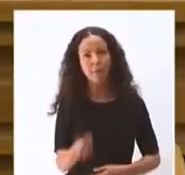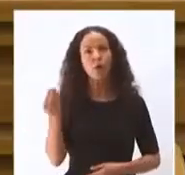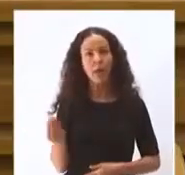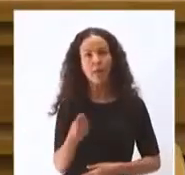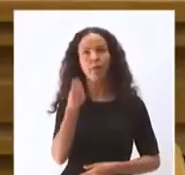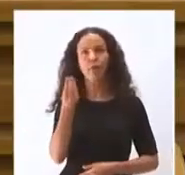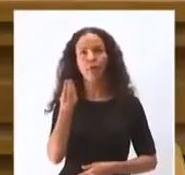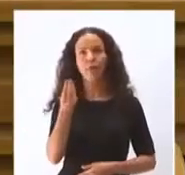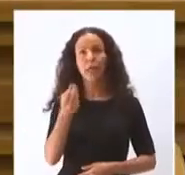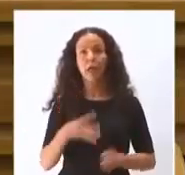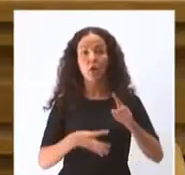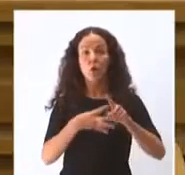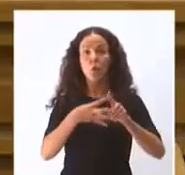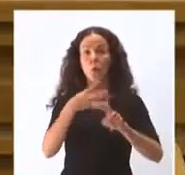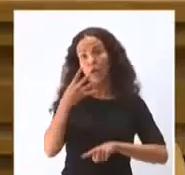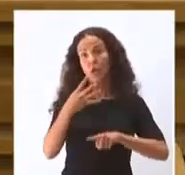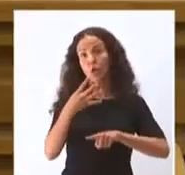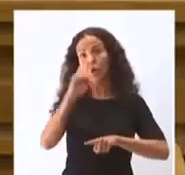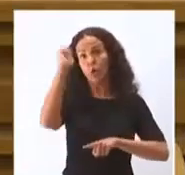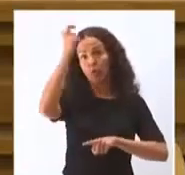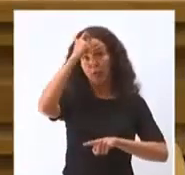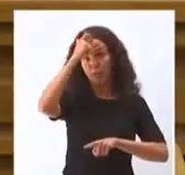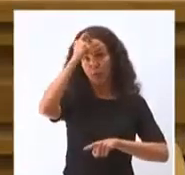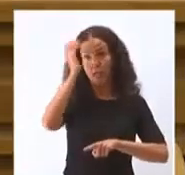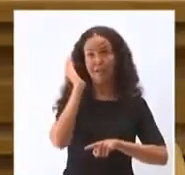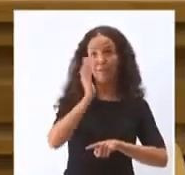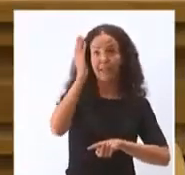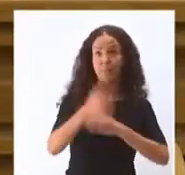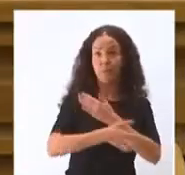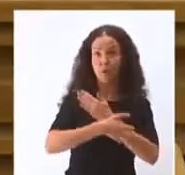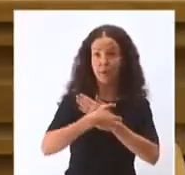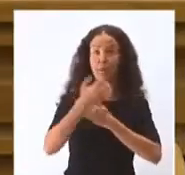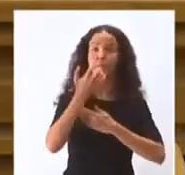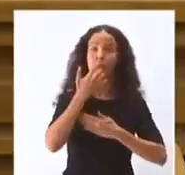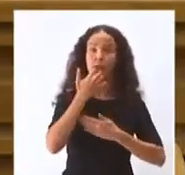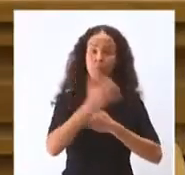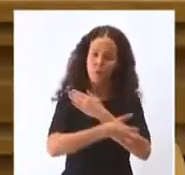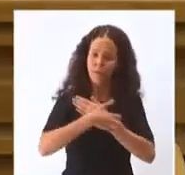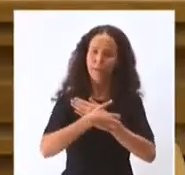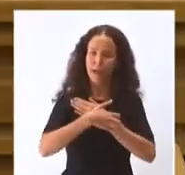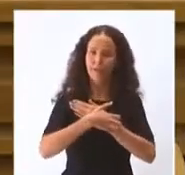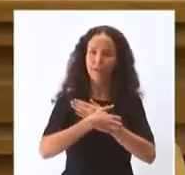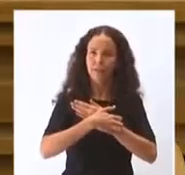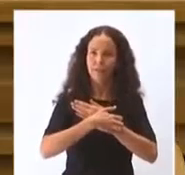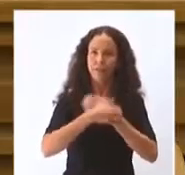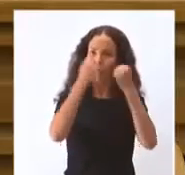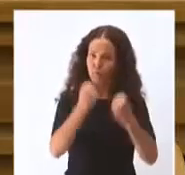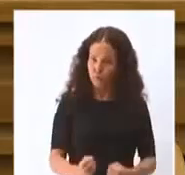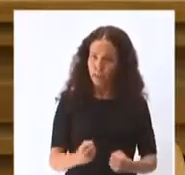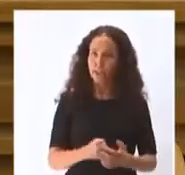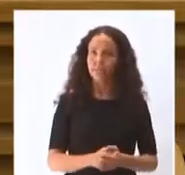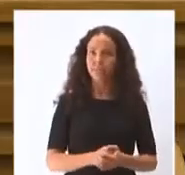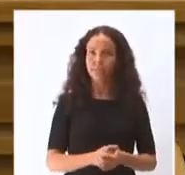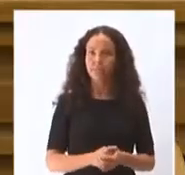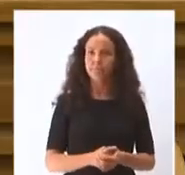tasa de pobreza y sobre todo en el d a la pobreza severa vamos a